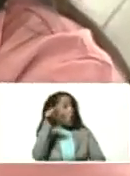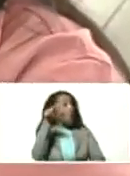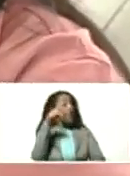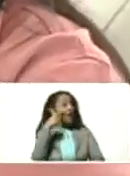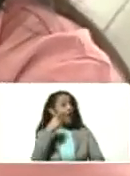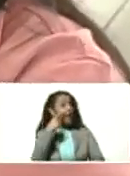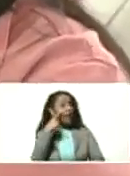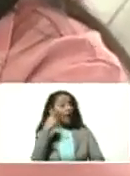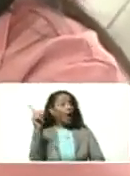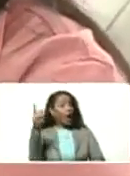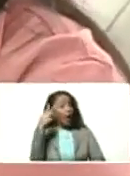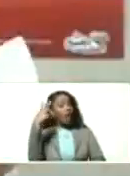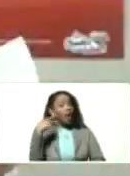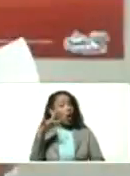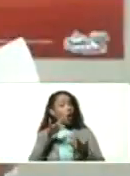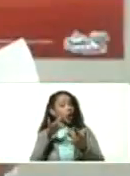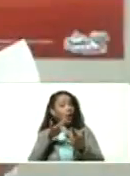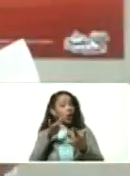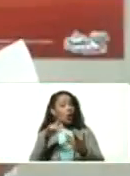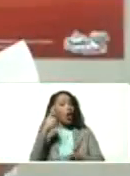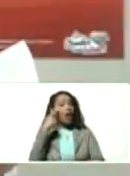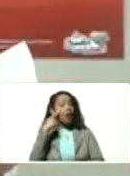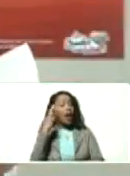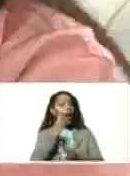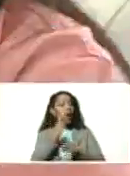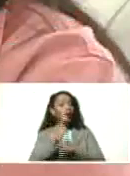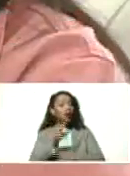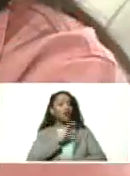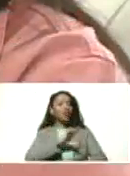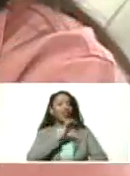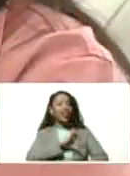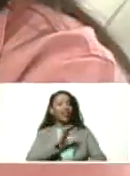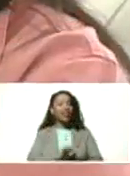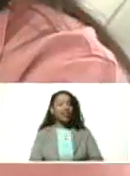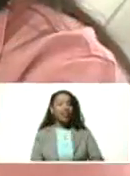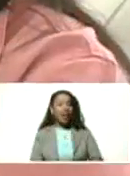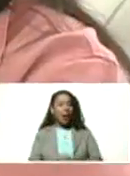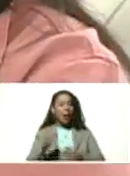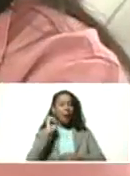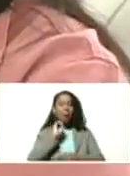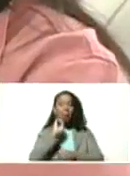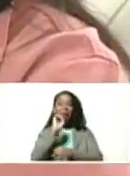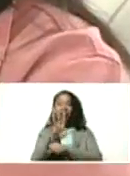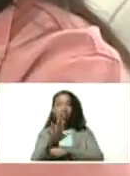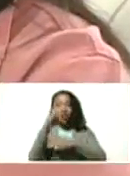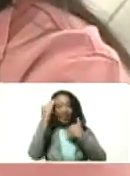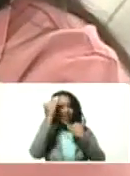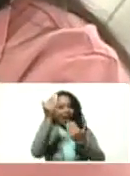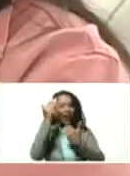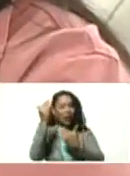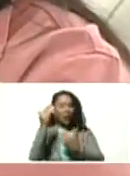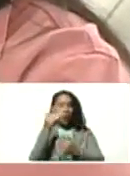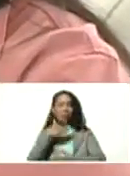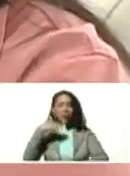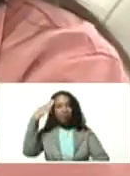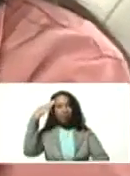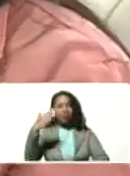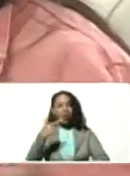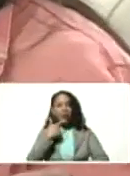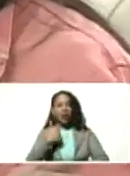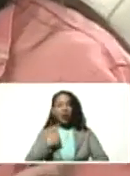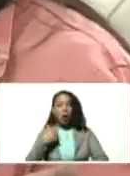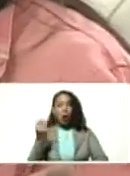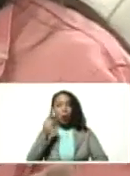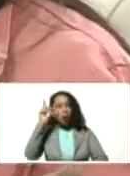Claro, él ve las transmisiones. De las transmisiones. Por las redes sociales, pues. Pero le mandó muchos saludos, mi comandante, y bueno, nos dijo, como